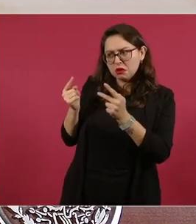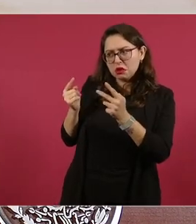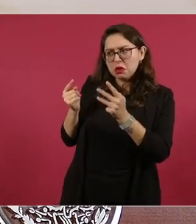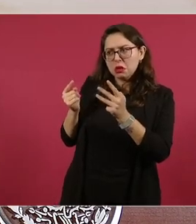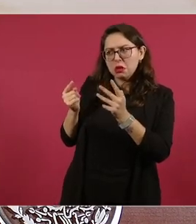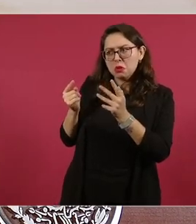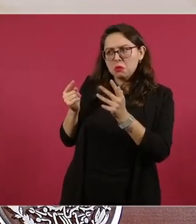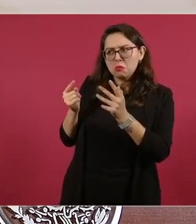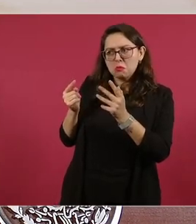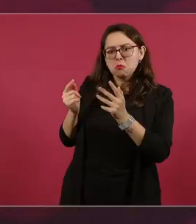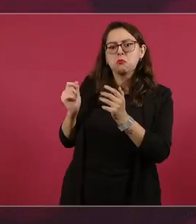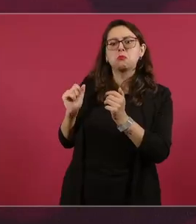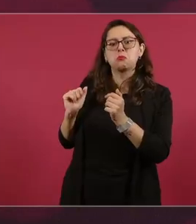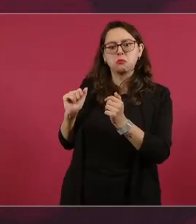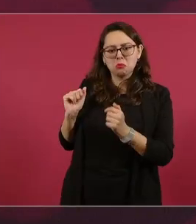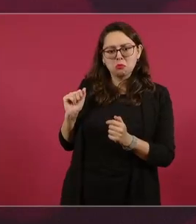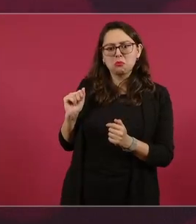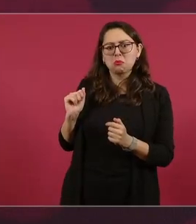en las familias